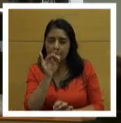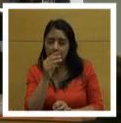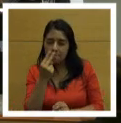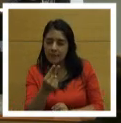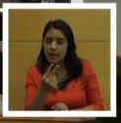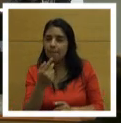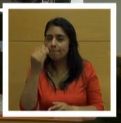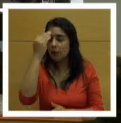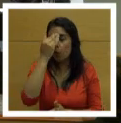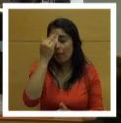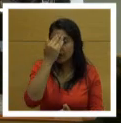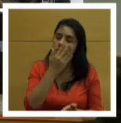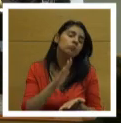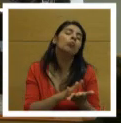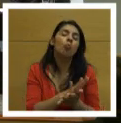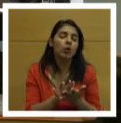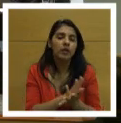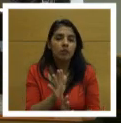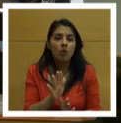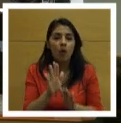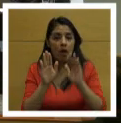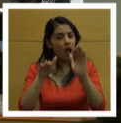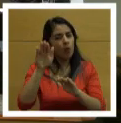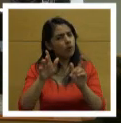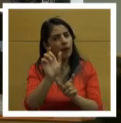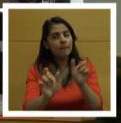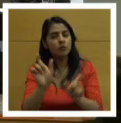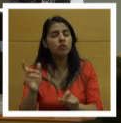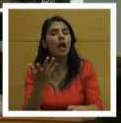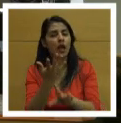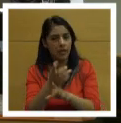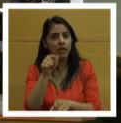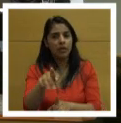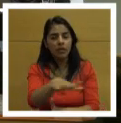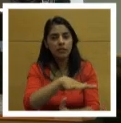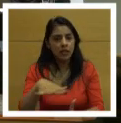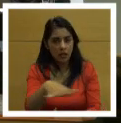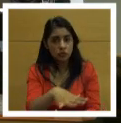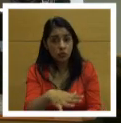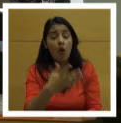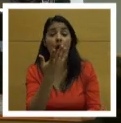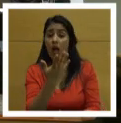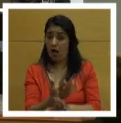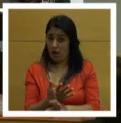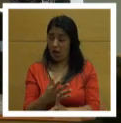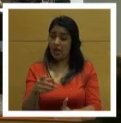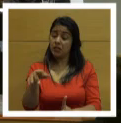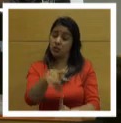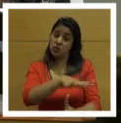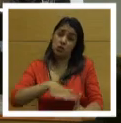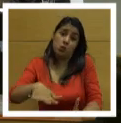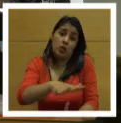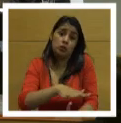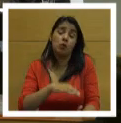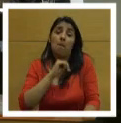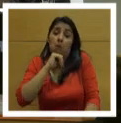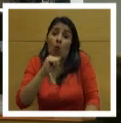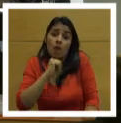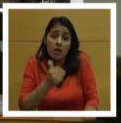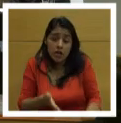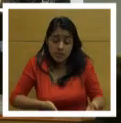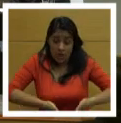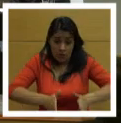que preguntarse, por ejemplo, ¿alguna de las personas que están involucradas en este caso están en alguna situación de pobreza, en una situación de calle,